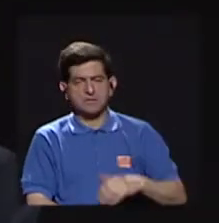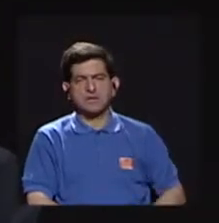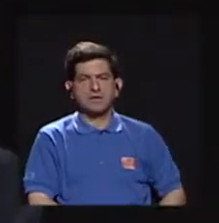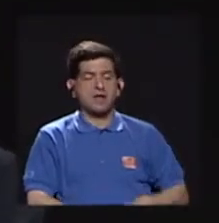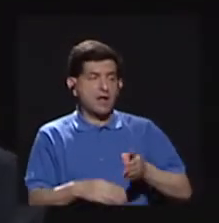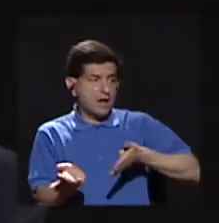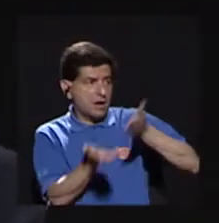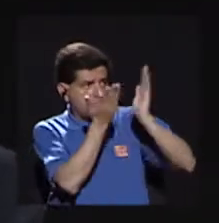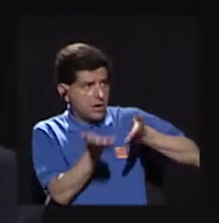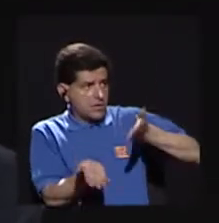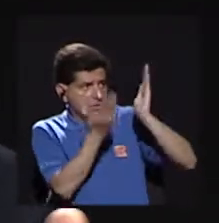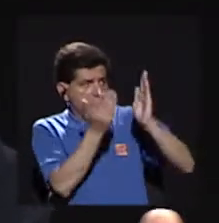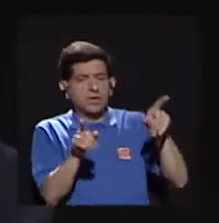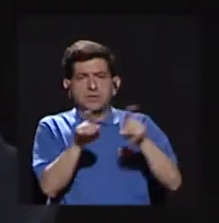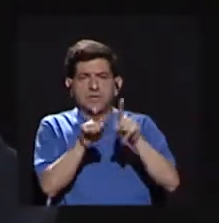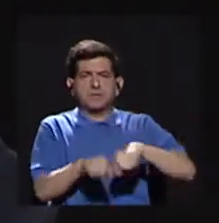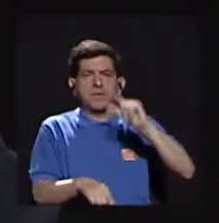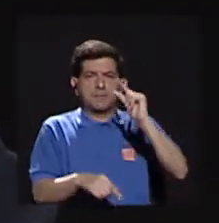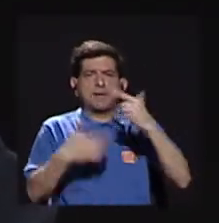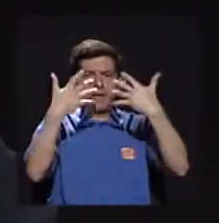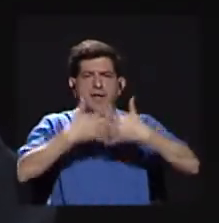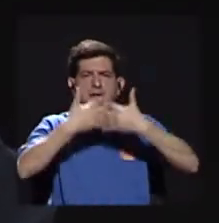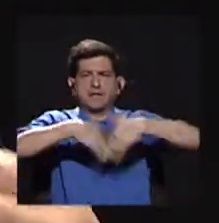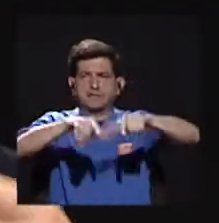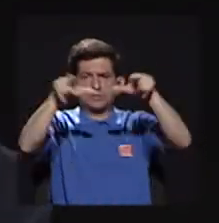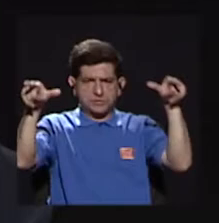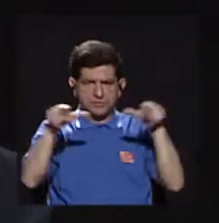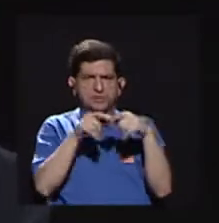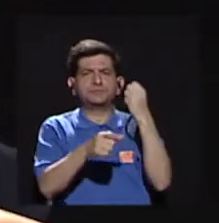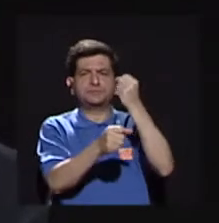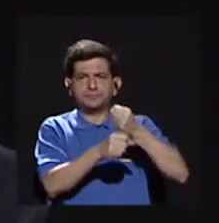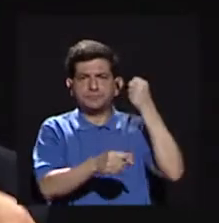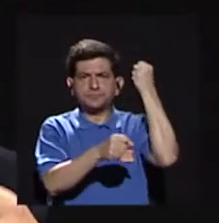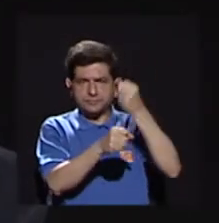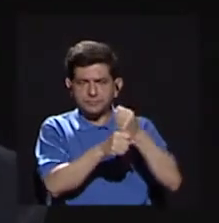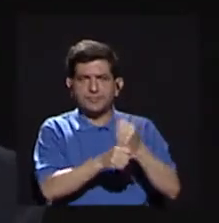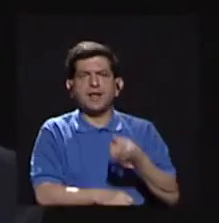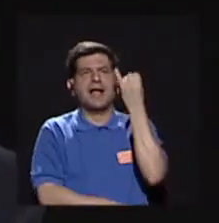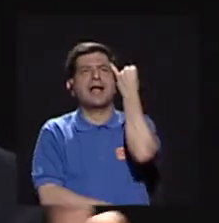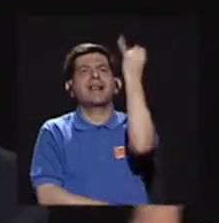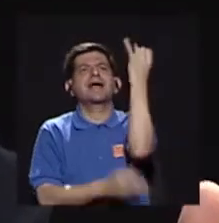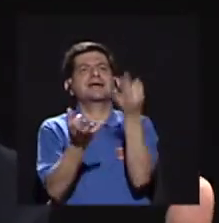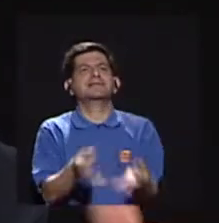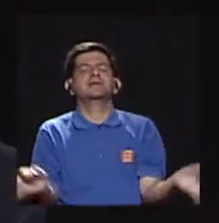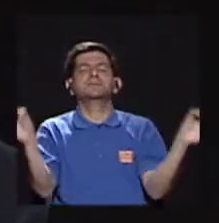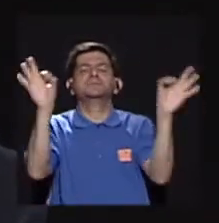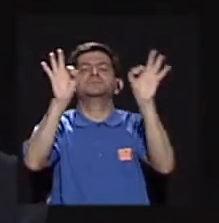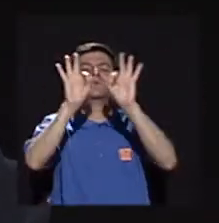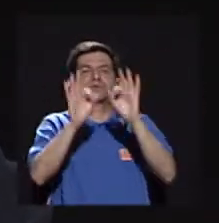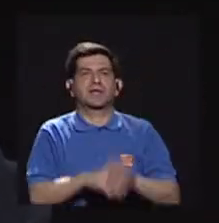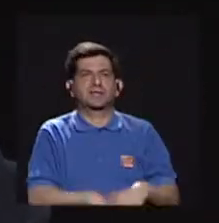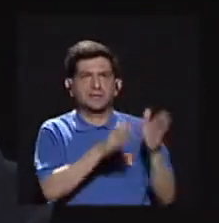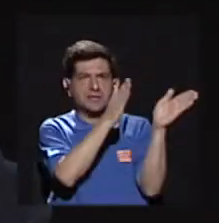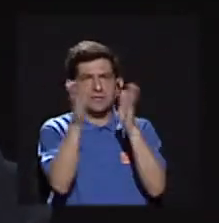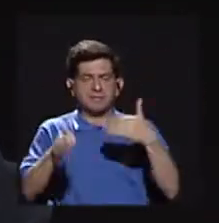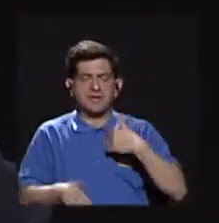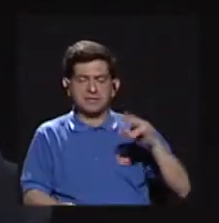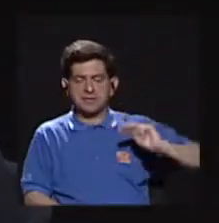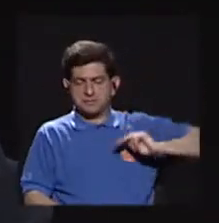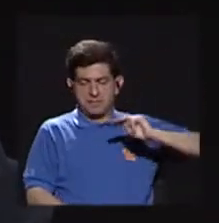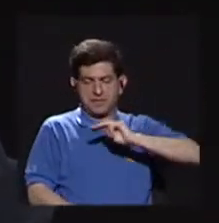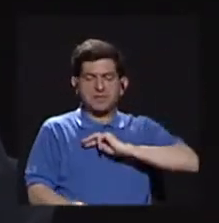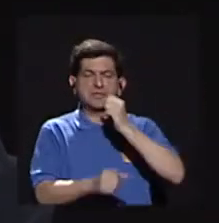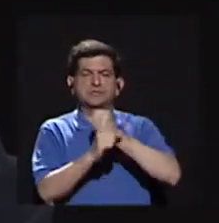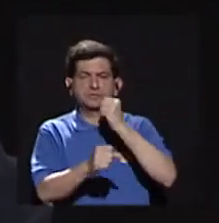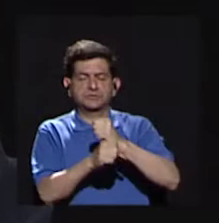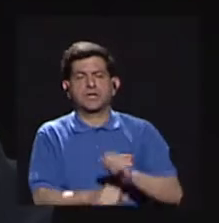exportación con las pequeñas empresas locales empleo es el concepto clave también del plan que tiene el ministerio de trabajo